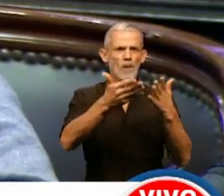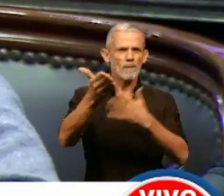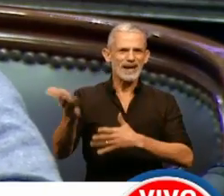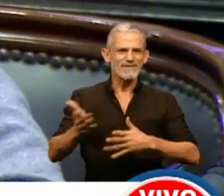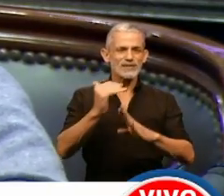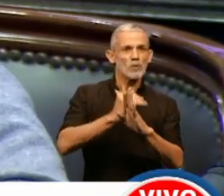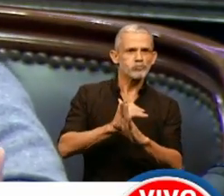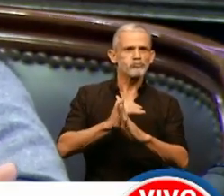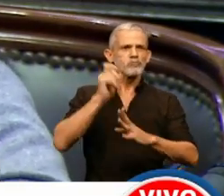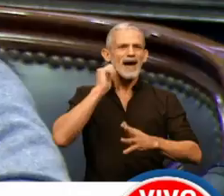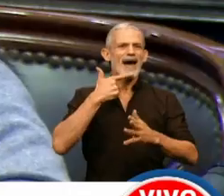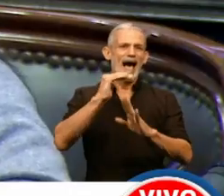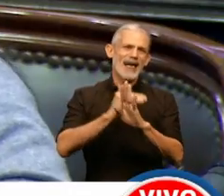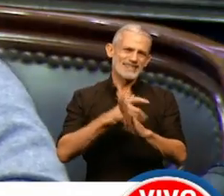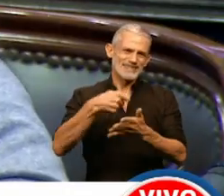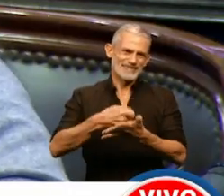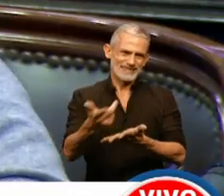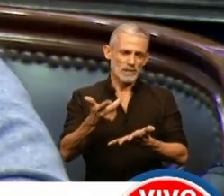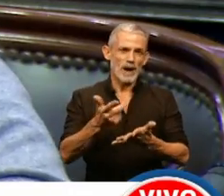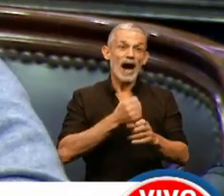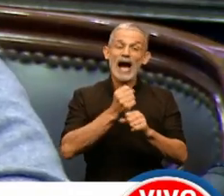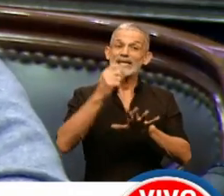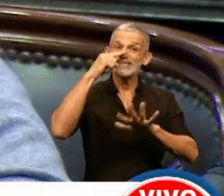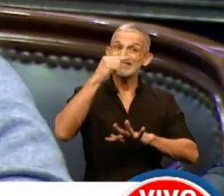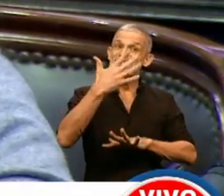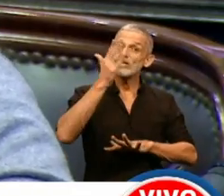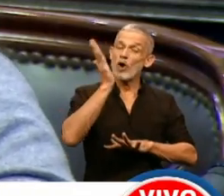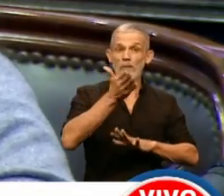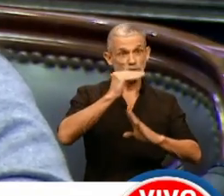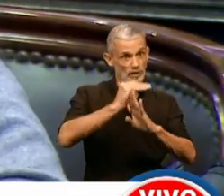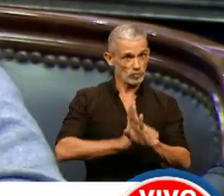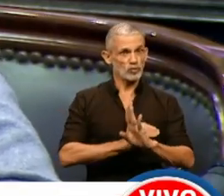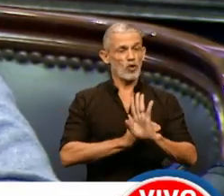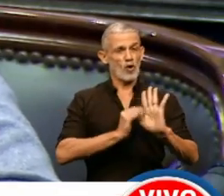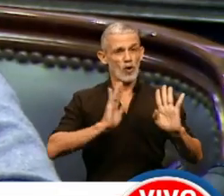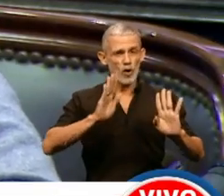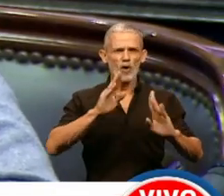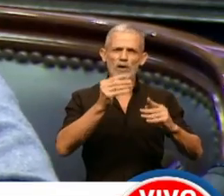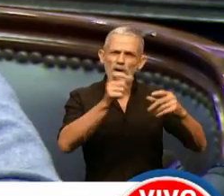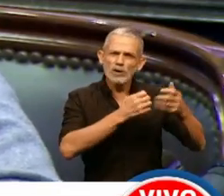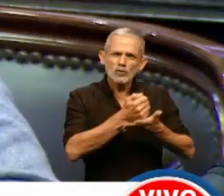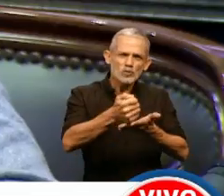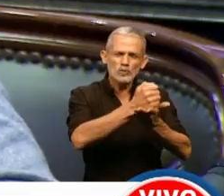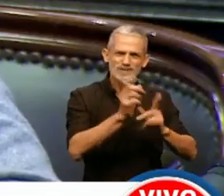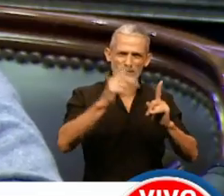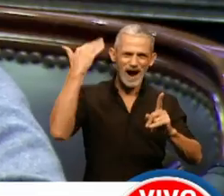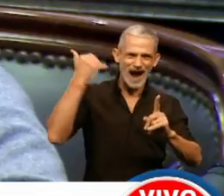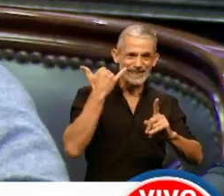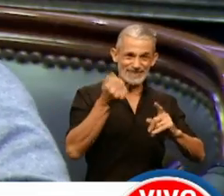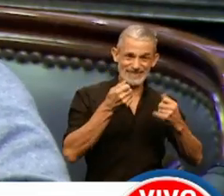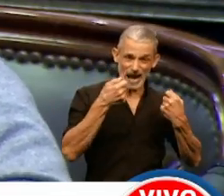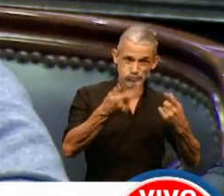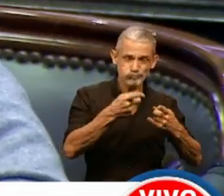beneficio de pagar una tarifa diferenciada de hasta un 75% menos si tomamos en cuenta subsidios dados con anterioridad